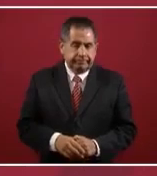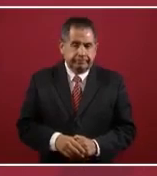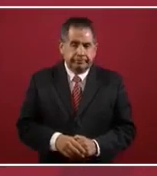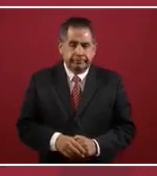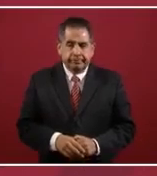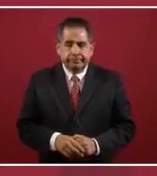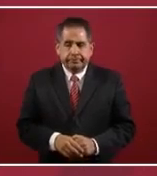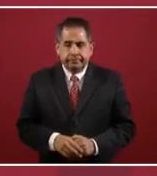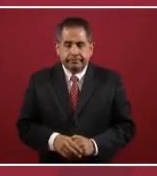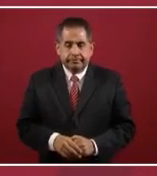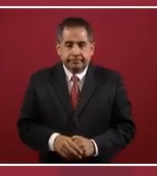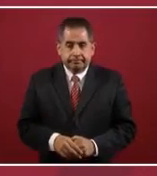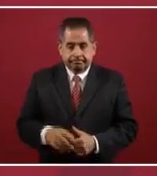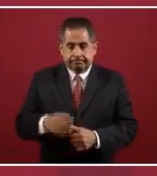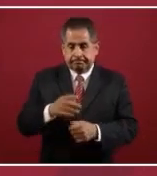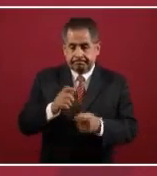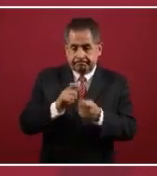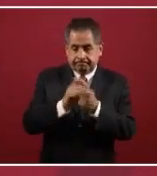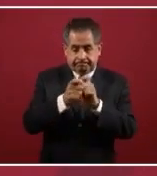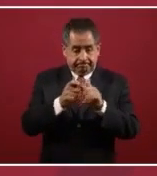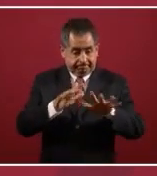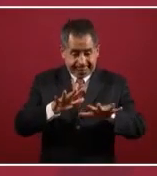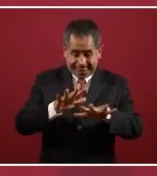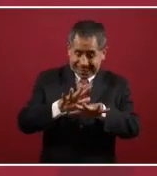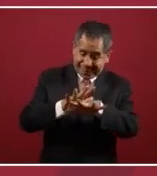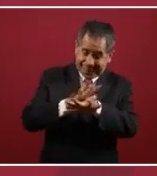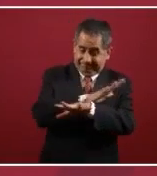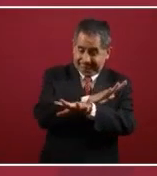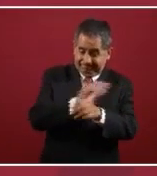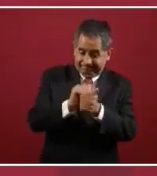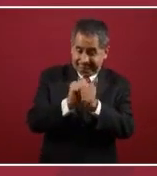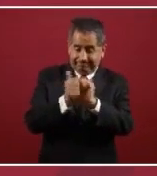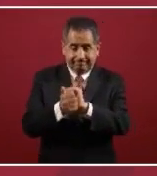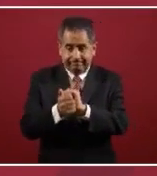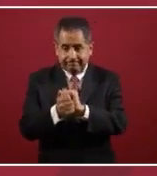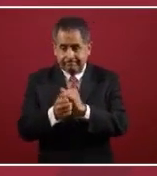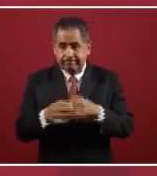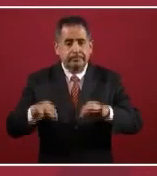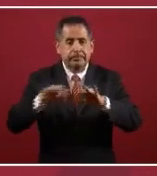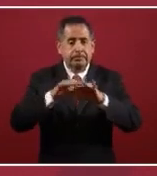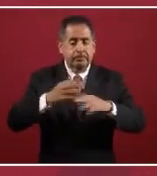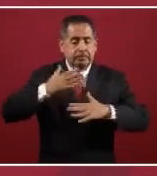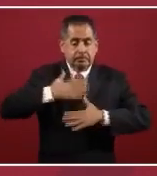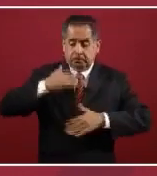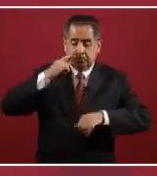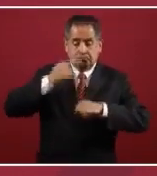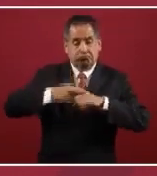En la transformación, lo importante no son los cargos,